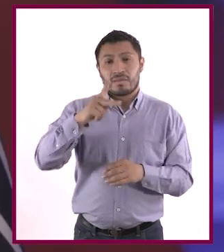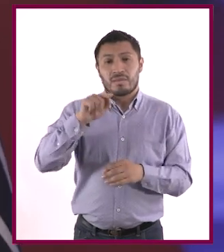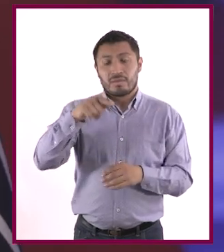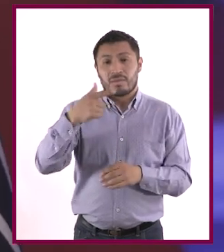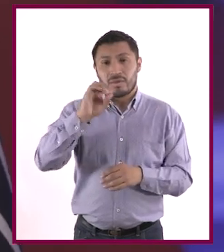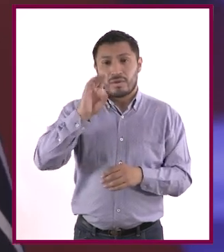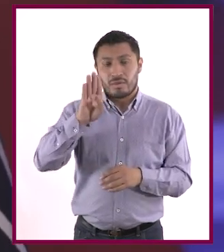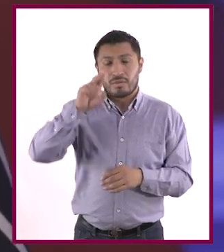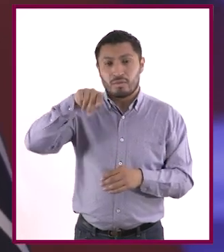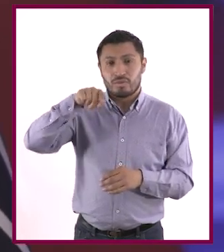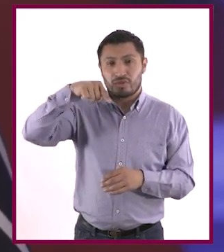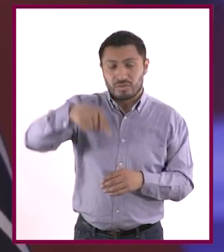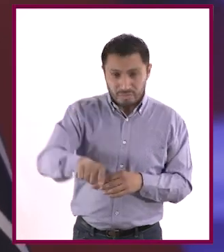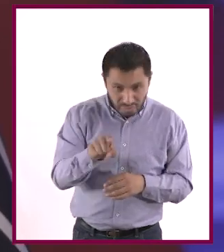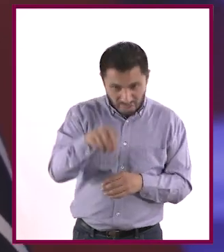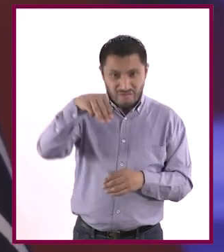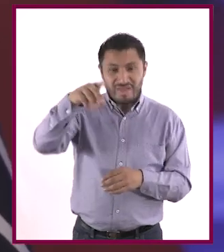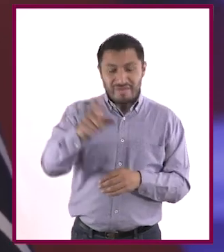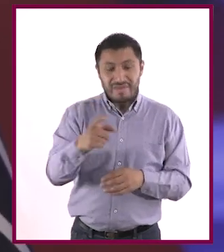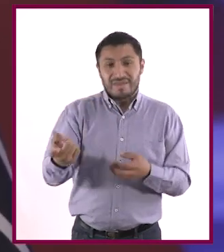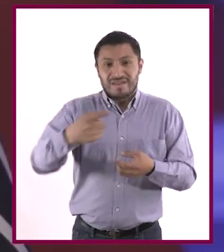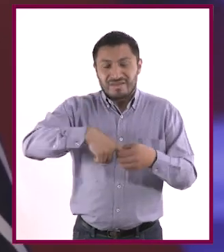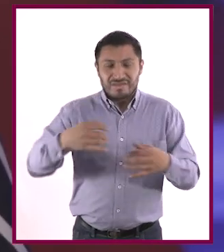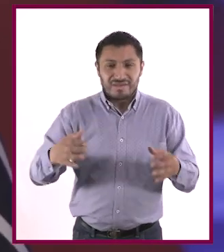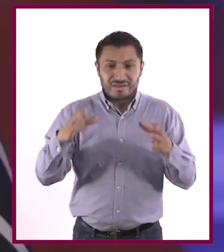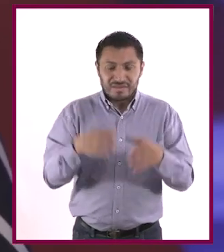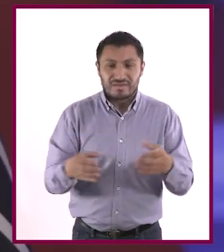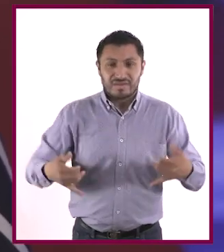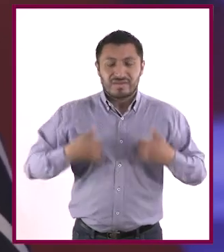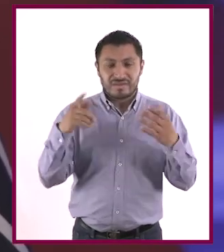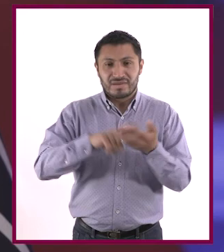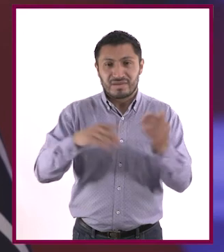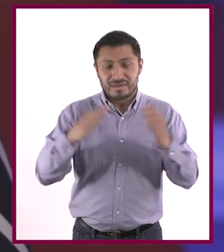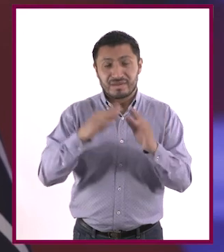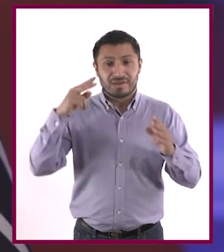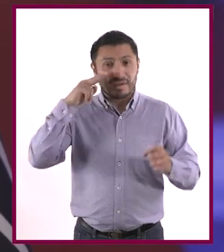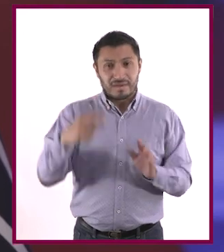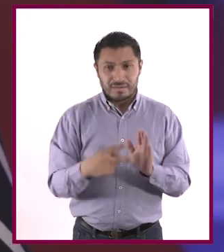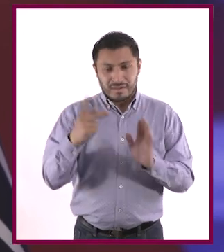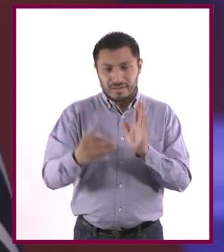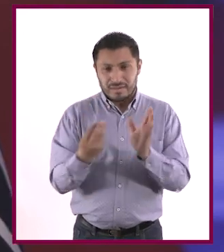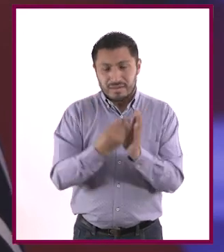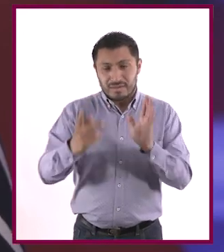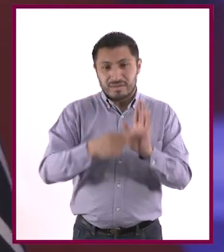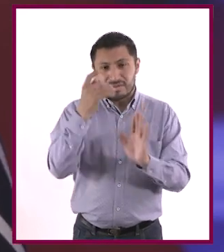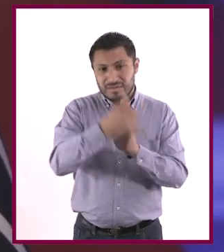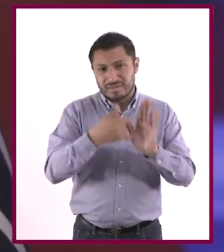jovenesencasa.cep.gov.mx. Únete a la comunidad de Jóvenes en Casa y vuelve a ver los programas de Jóvenes en TV en el canal de YouTube que